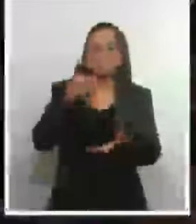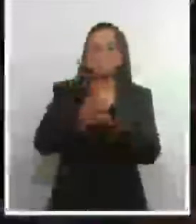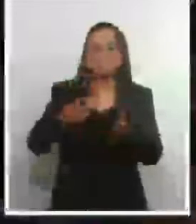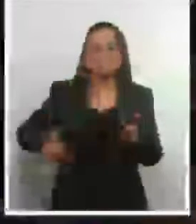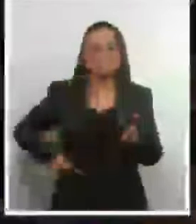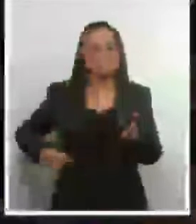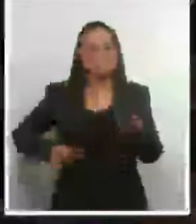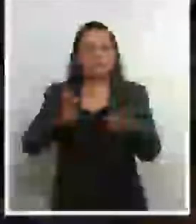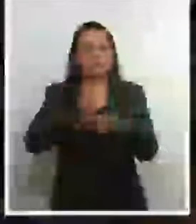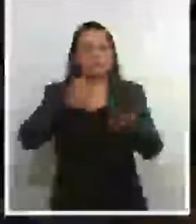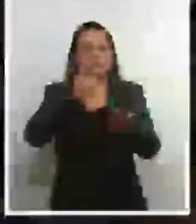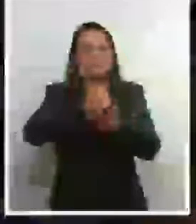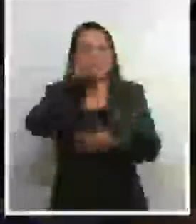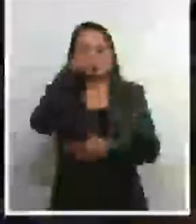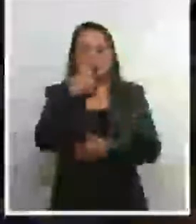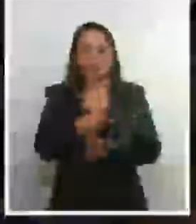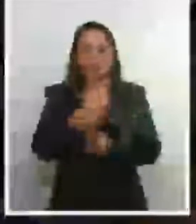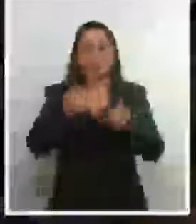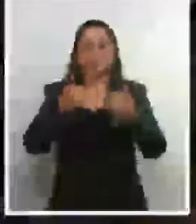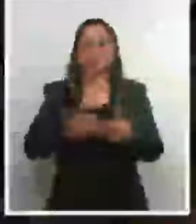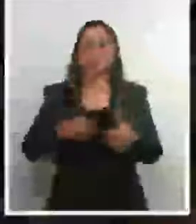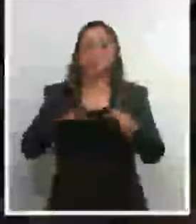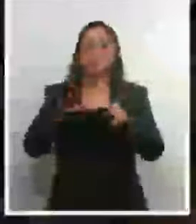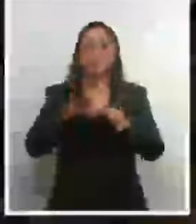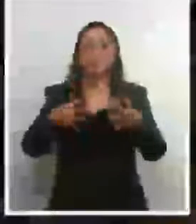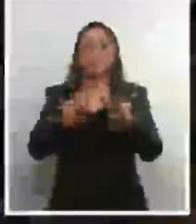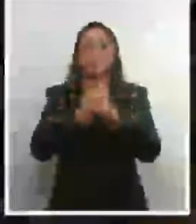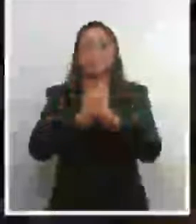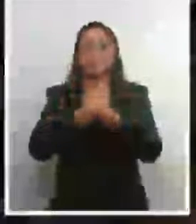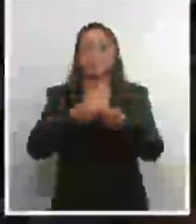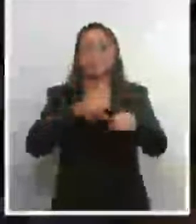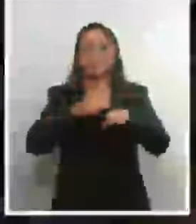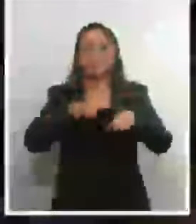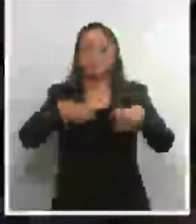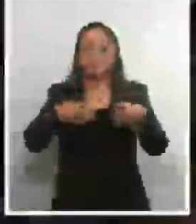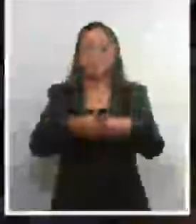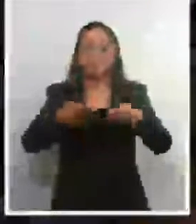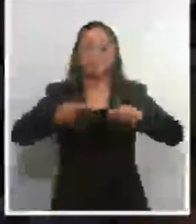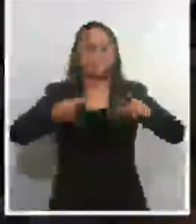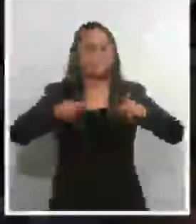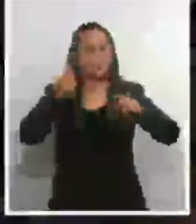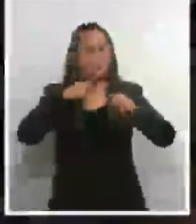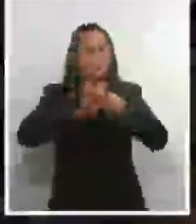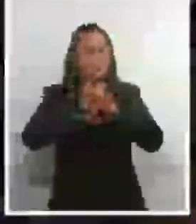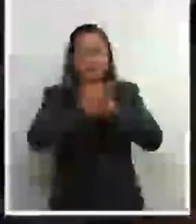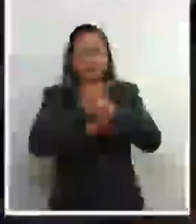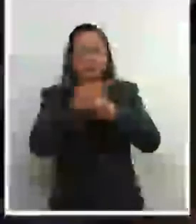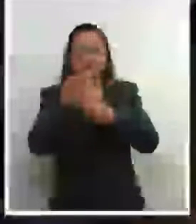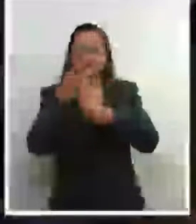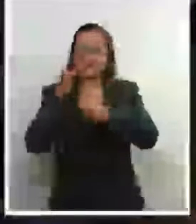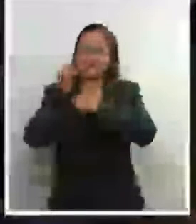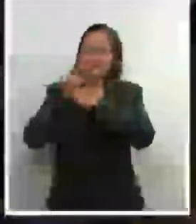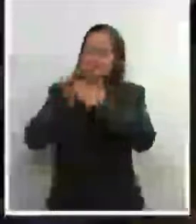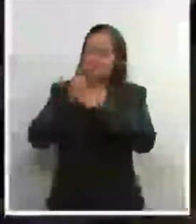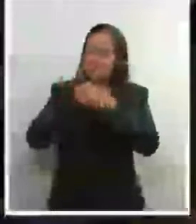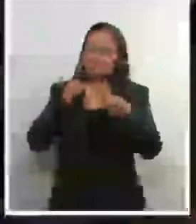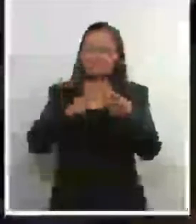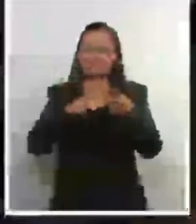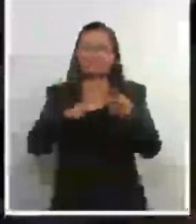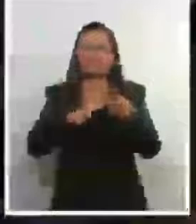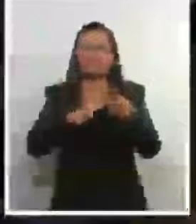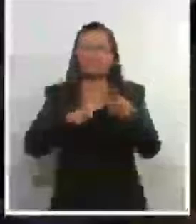Gobierno de la Ciudad de México en colaboración con sus habitantes para la prevención, la investigación,